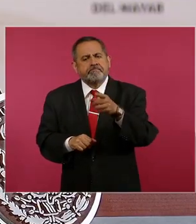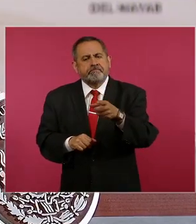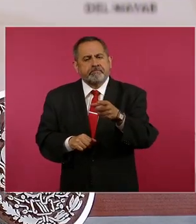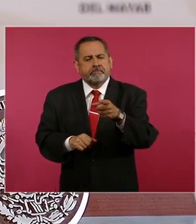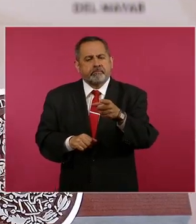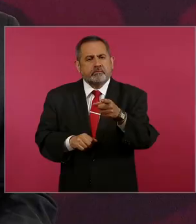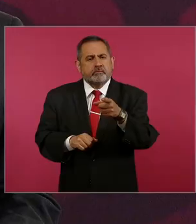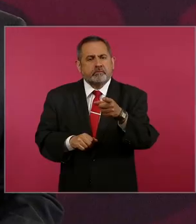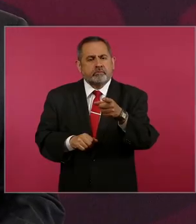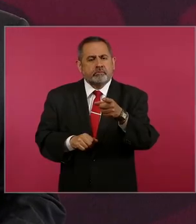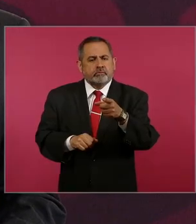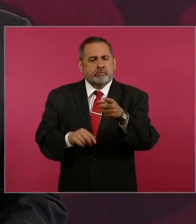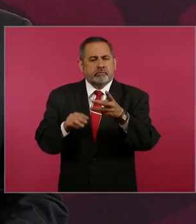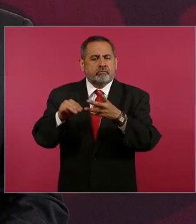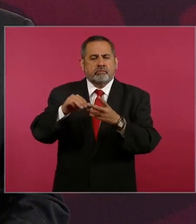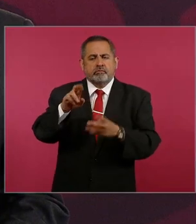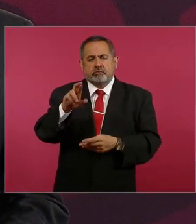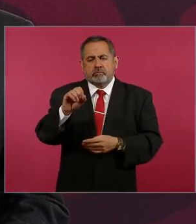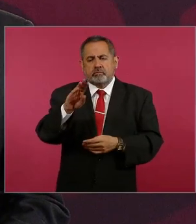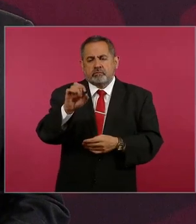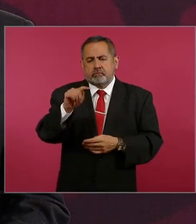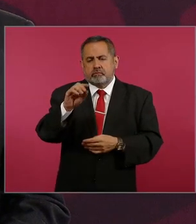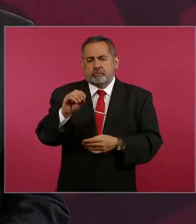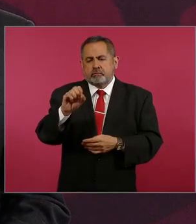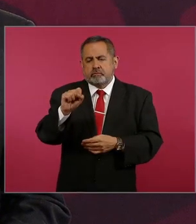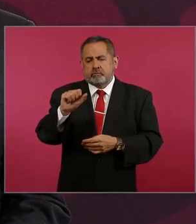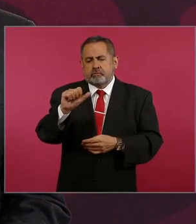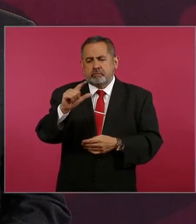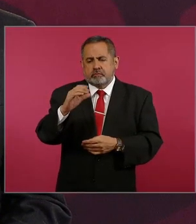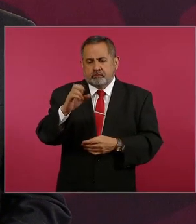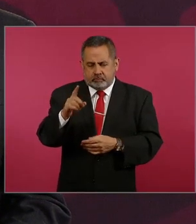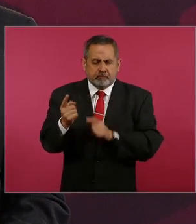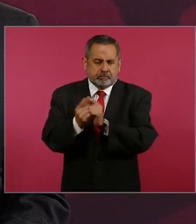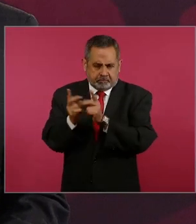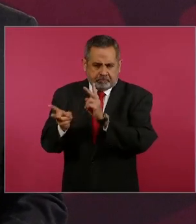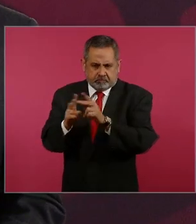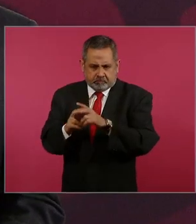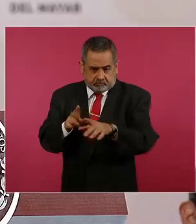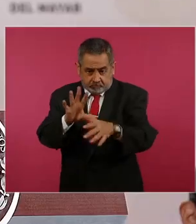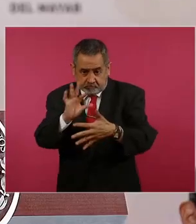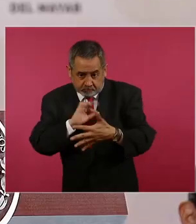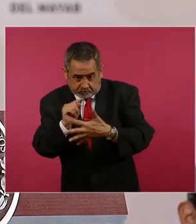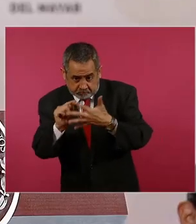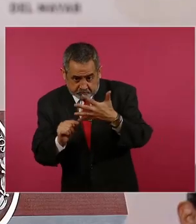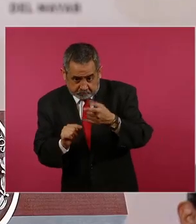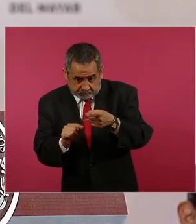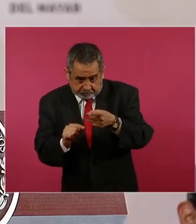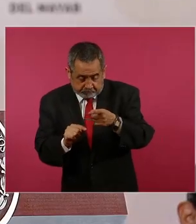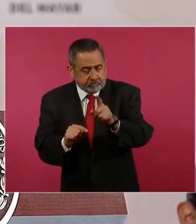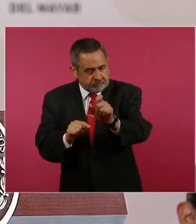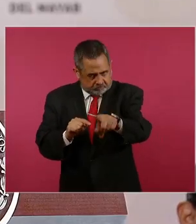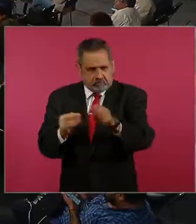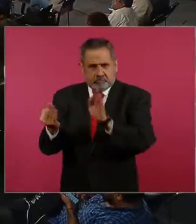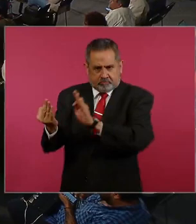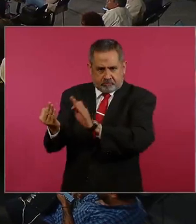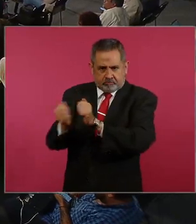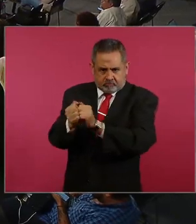maestro Roberto Salcedo por lo que estás planteando